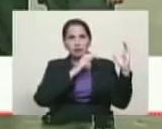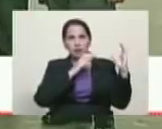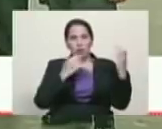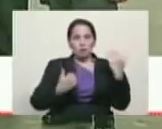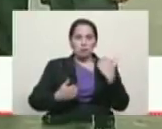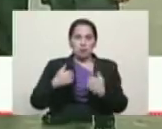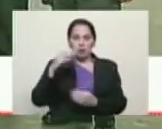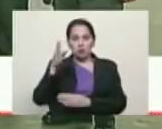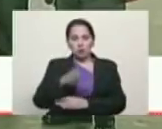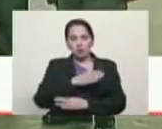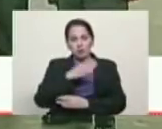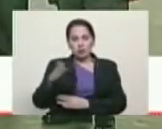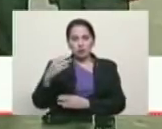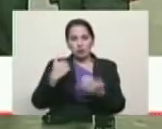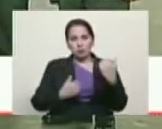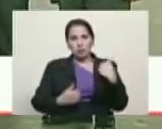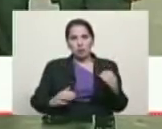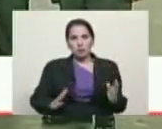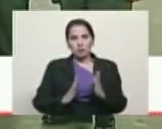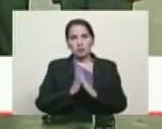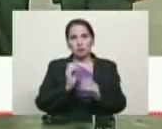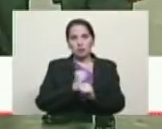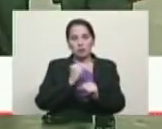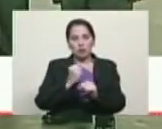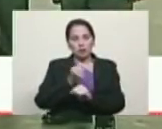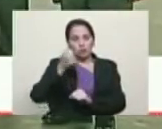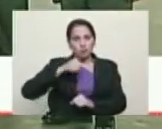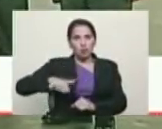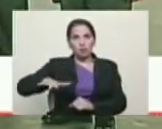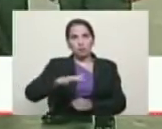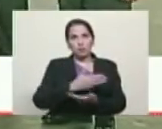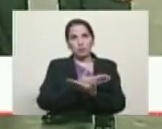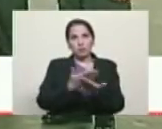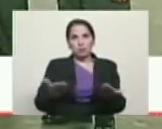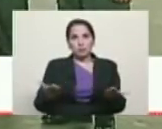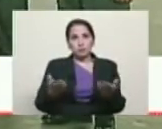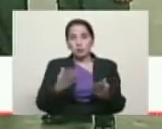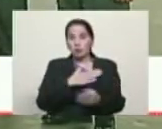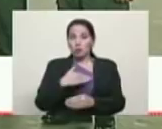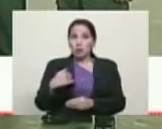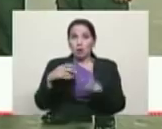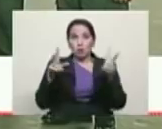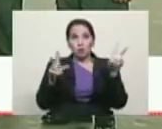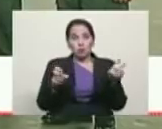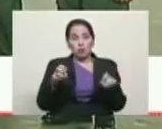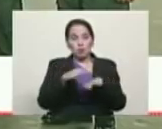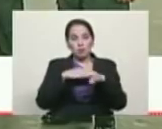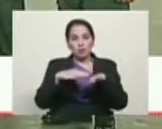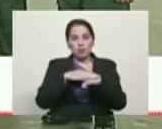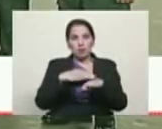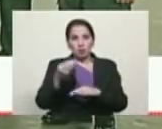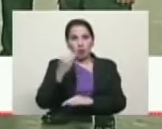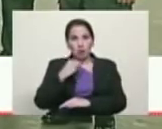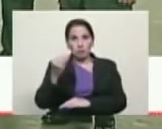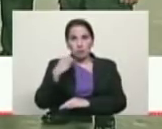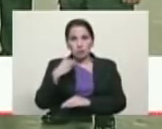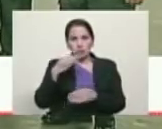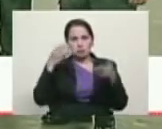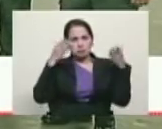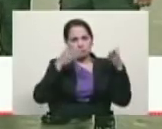santos, trabajando por nuestro pueblo. Yo quisiera que el nuevo ministro de Alimentación nos diera un conjunto de